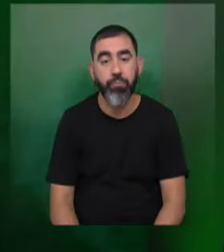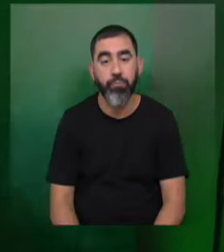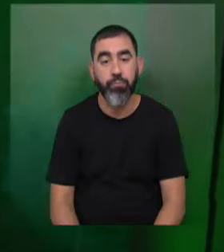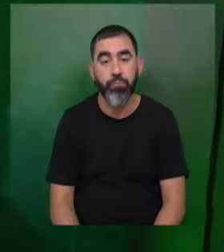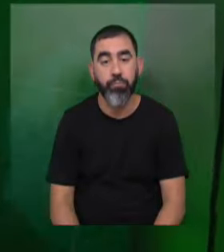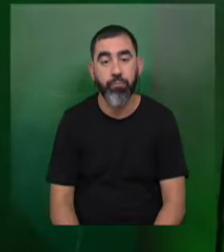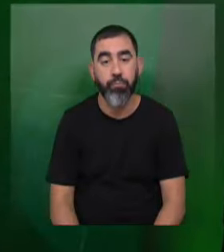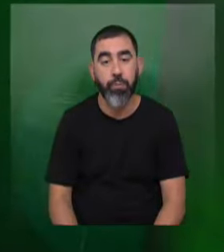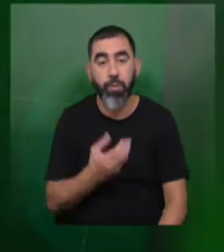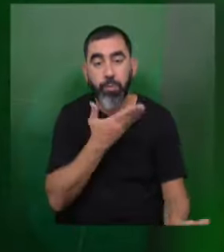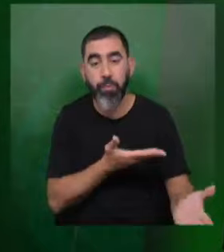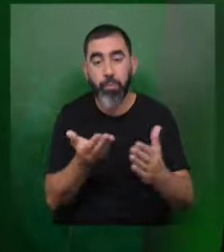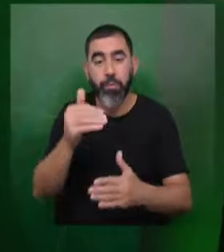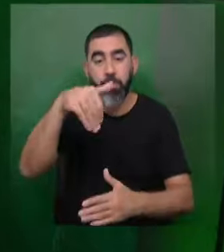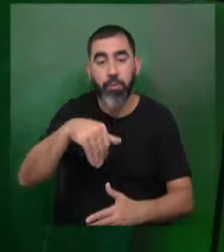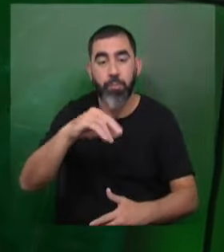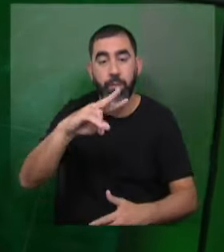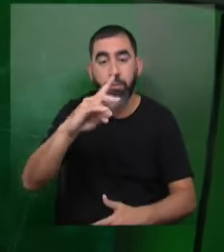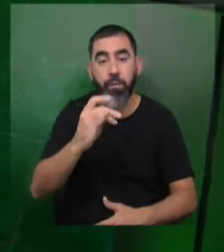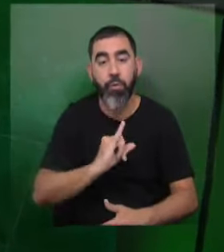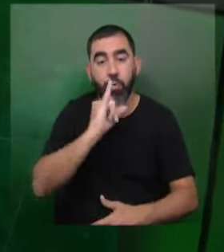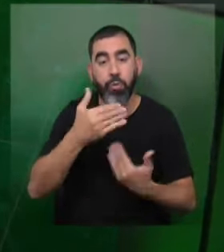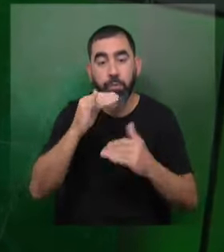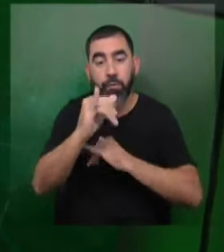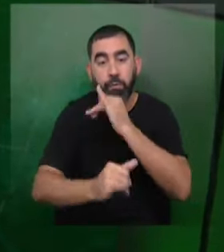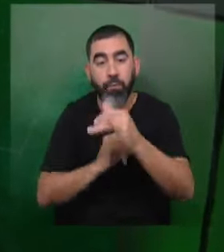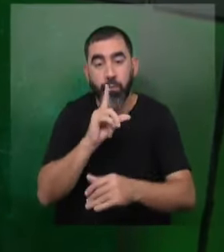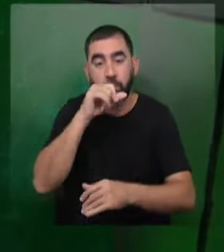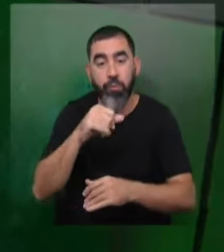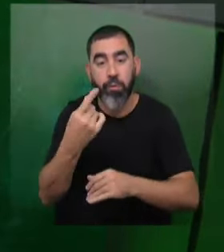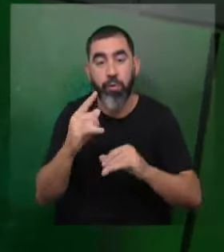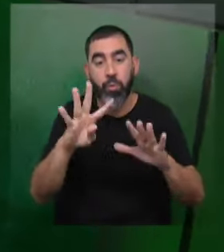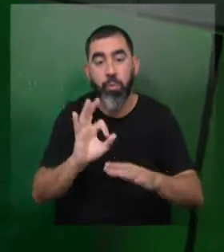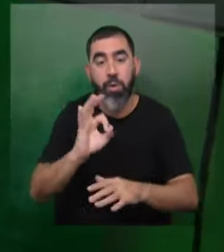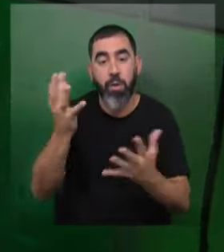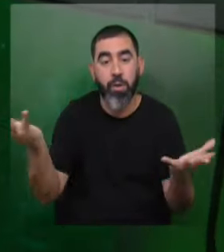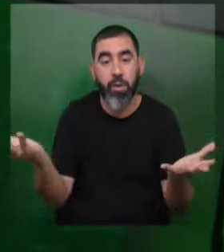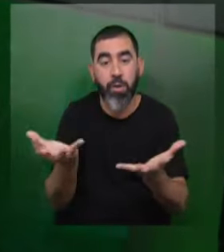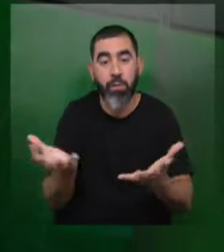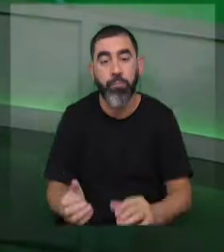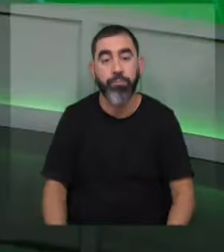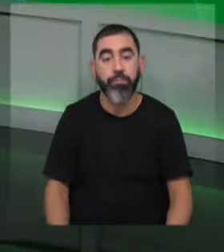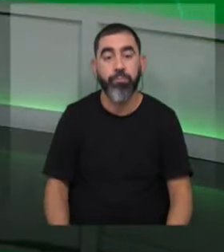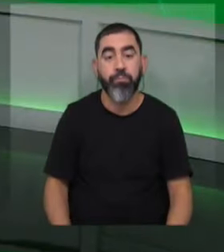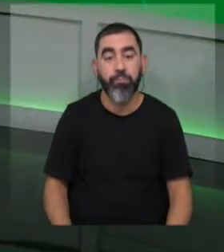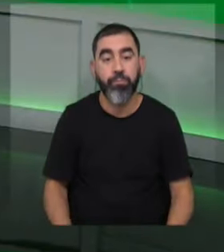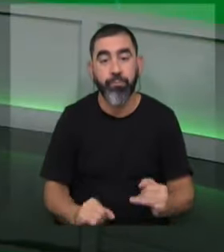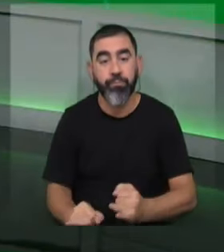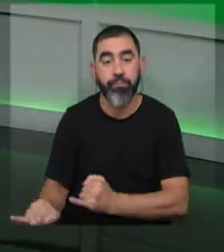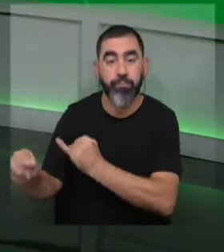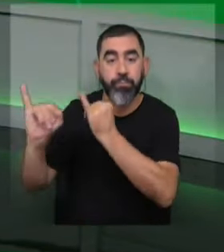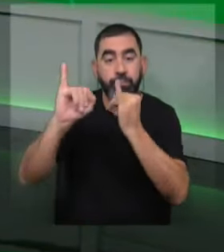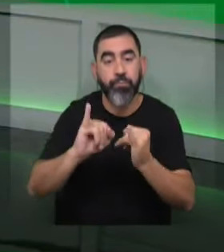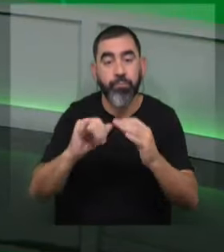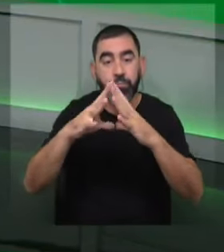Hola, ¿qué tal? ¿Cómo están? Bienvenidas, bienvenidos a MBD Noticias. Comenzamos con la información con 19 grados a esta hora aquí en Montevideo, en una jornada que va a seguir